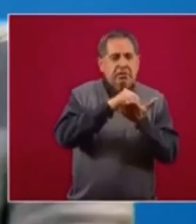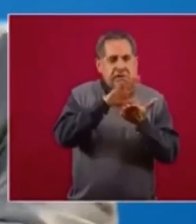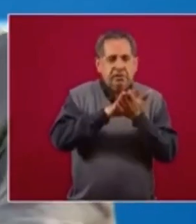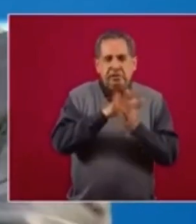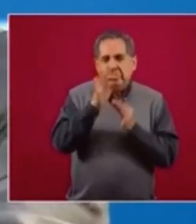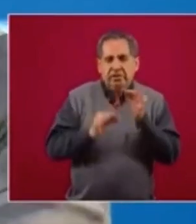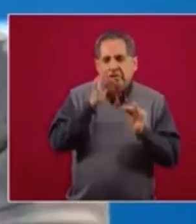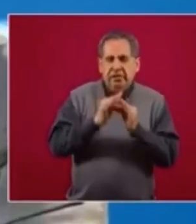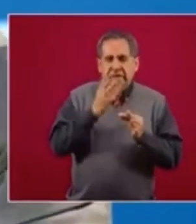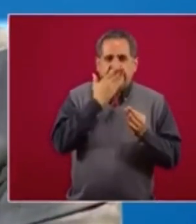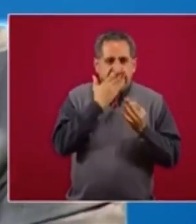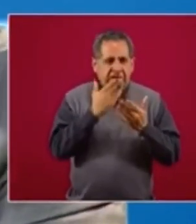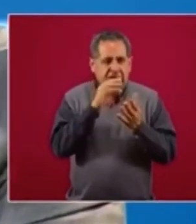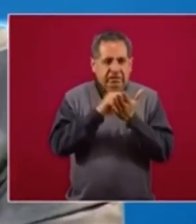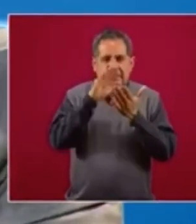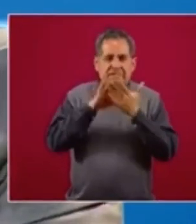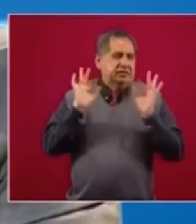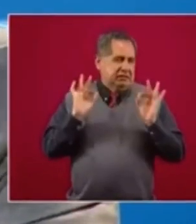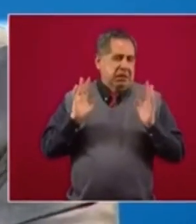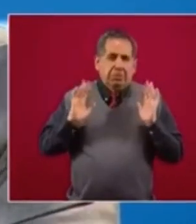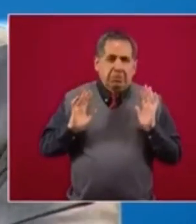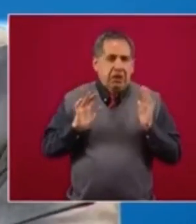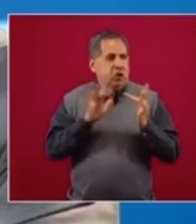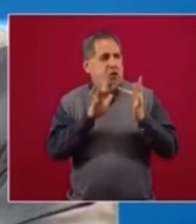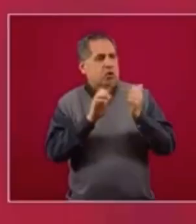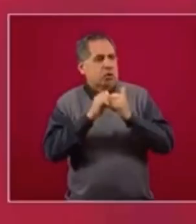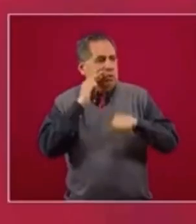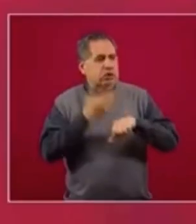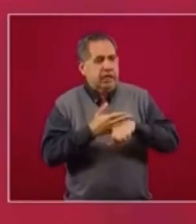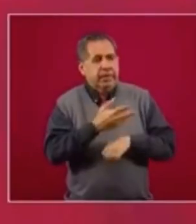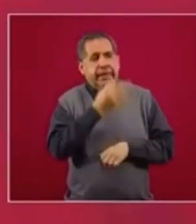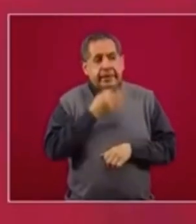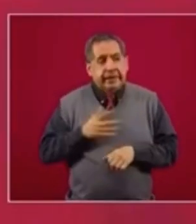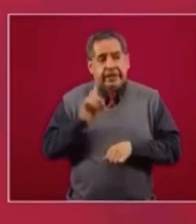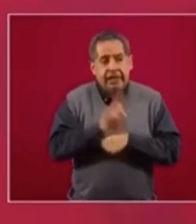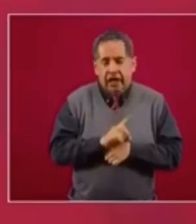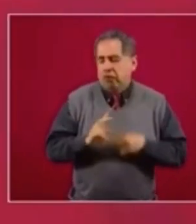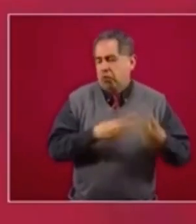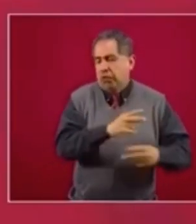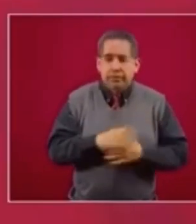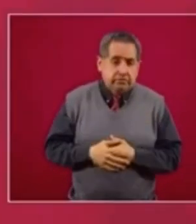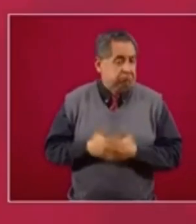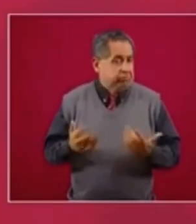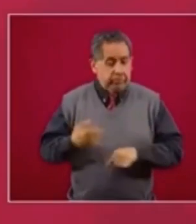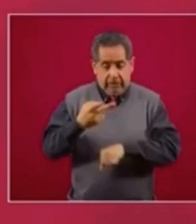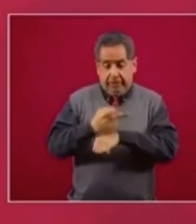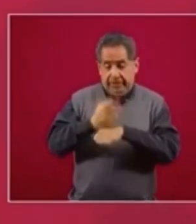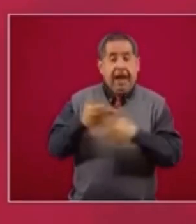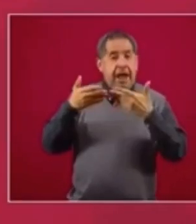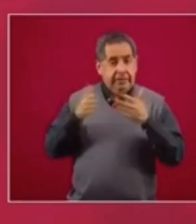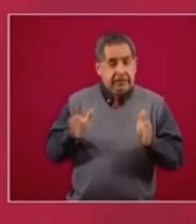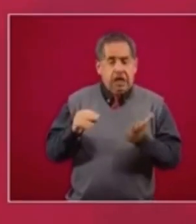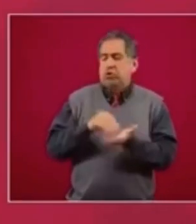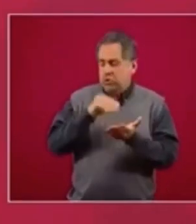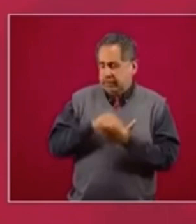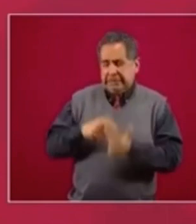puede tener una conexión con los responsables para programarle su examen. Entonces, Prepa Abierta sigue